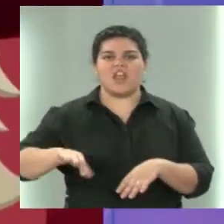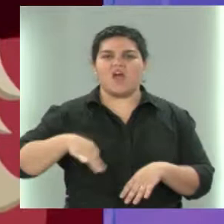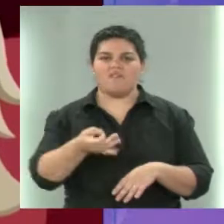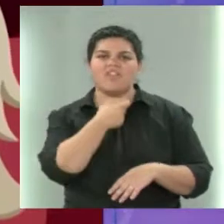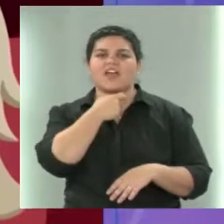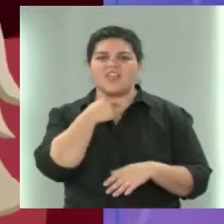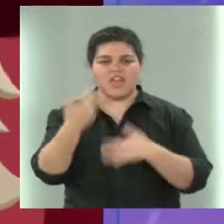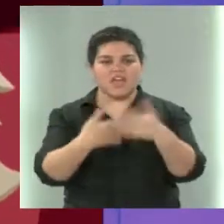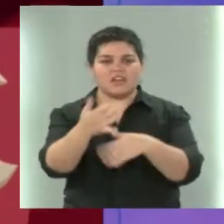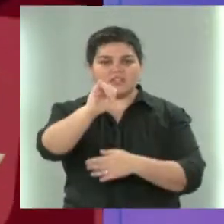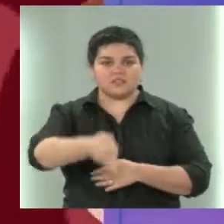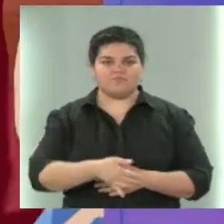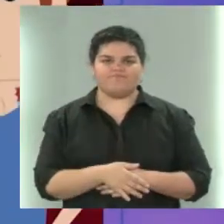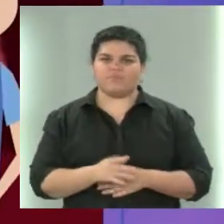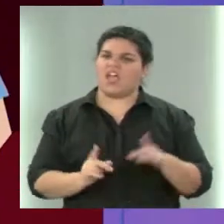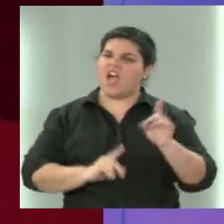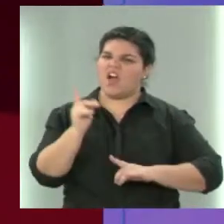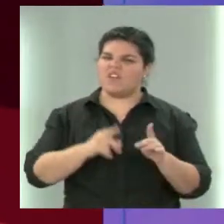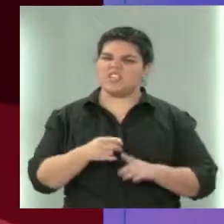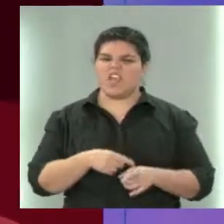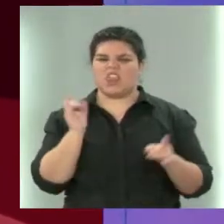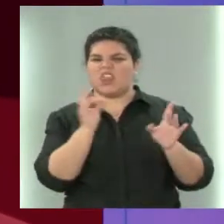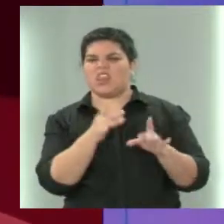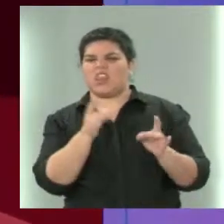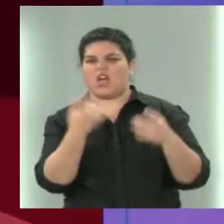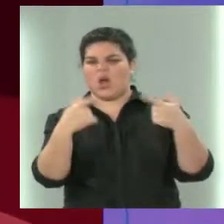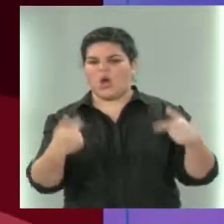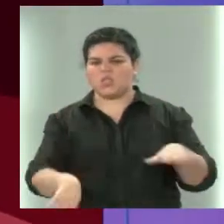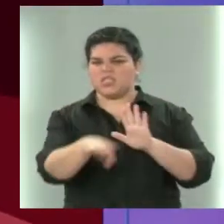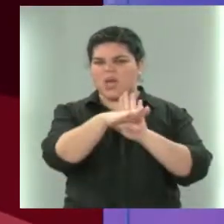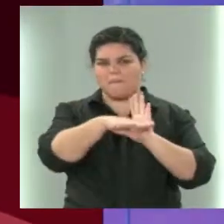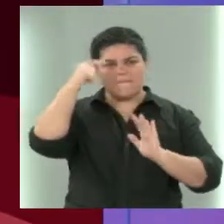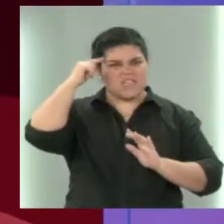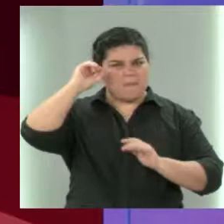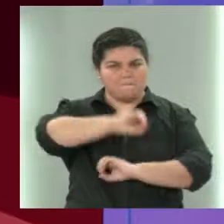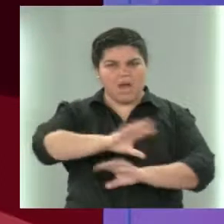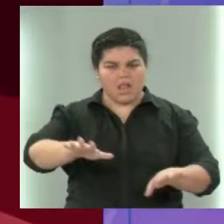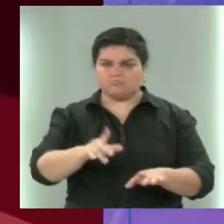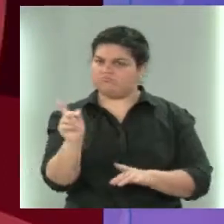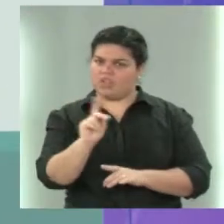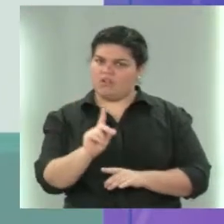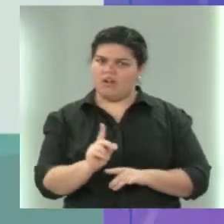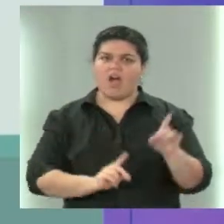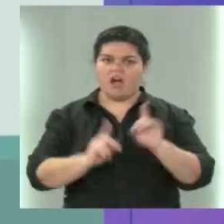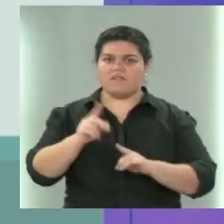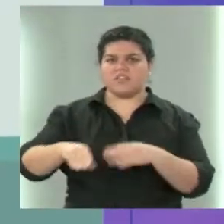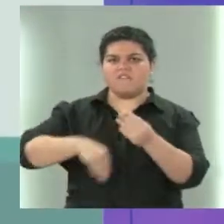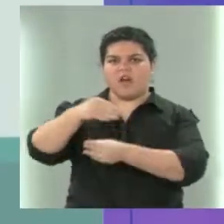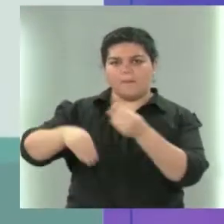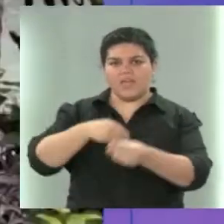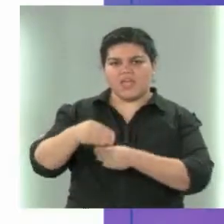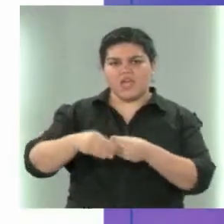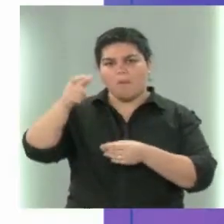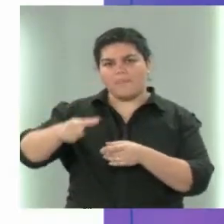muchos prejuicios sobre quiénes pueden ser donantes de sangre y por lo general solemos hacerlo solo cuando tenemos un familiar o alguien cercano